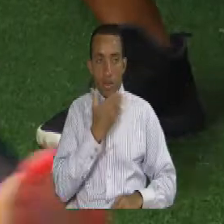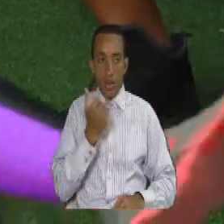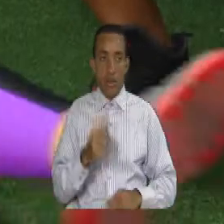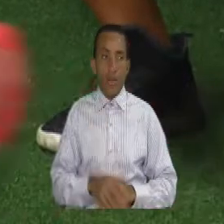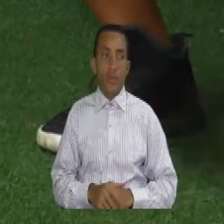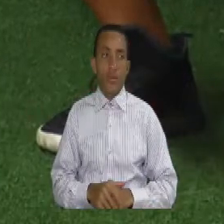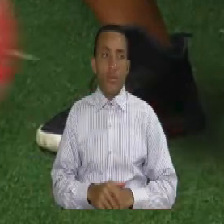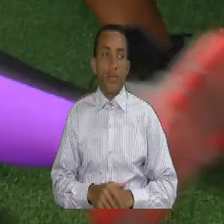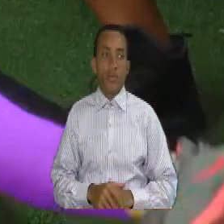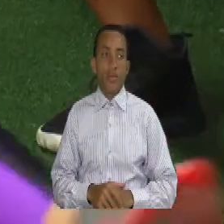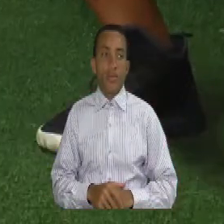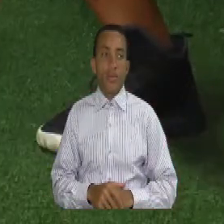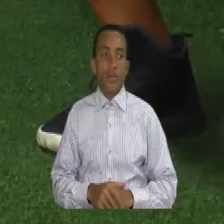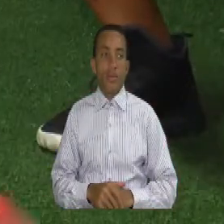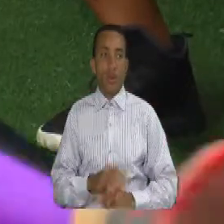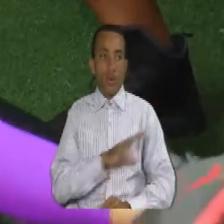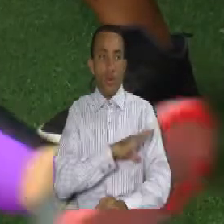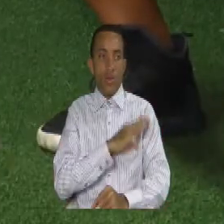Va a generar mayor fuerza,